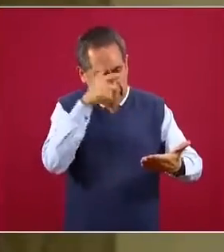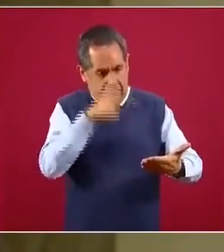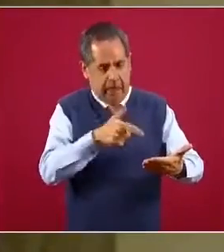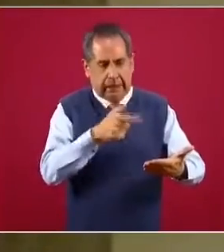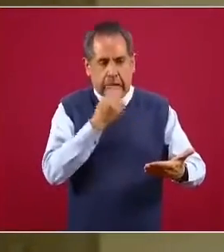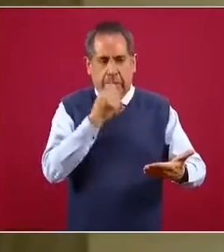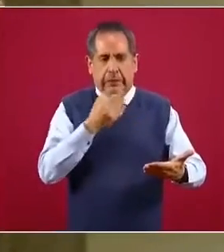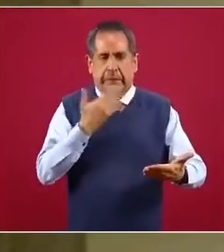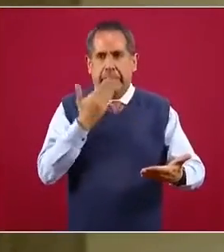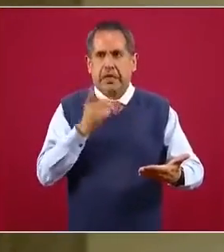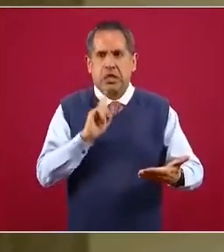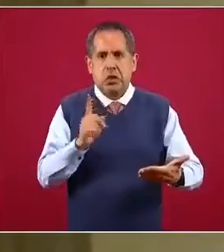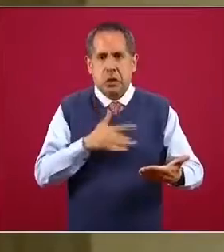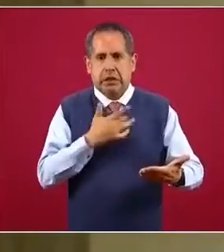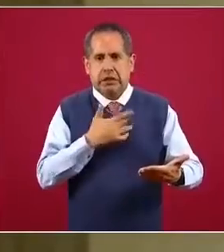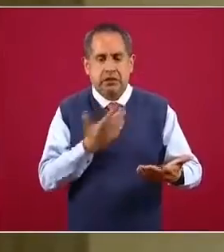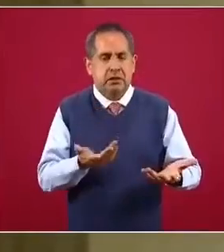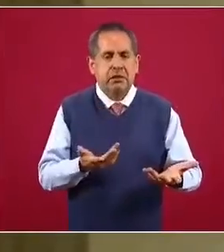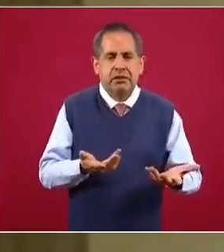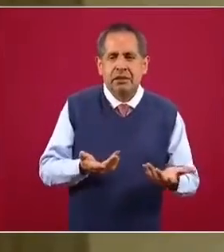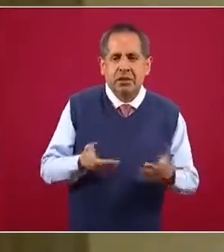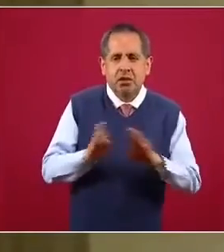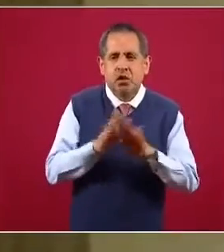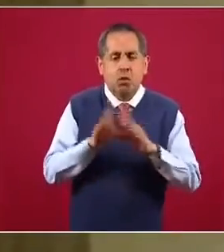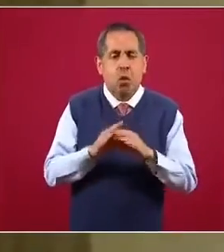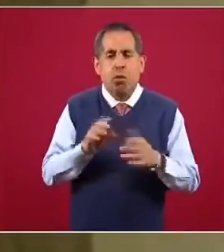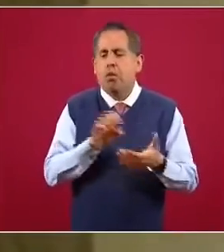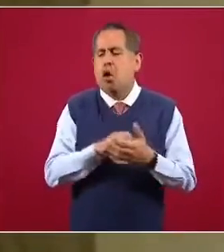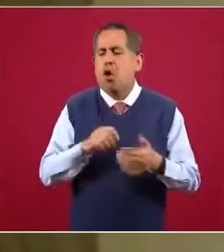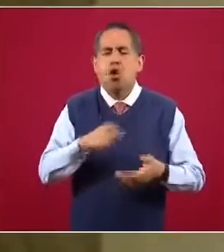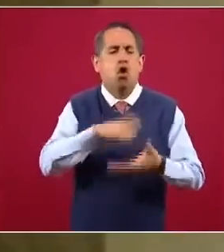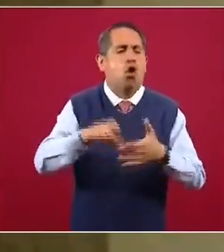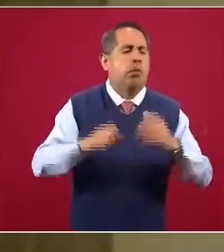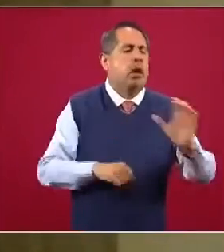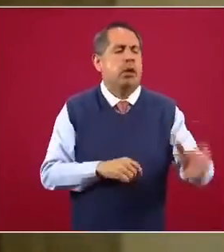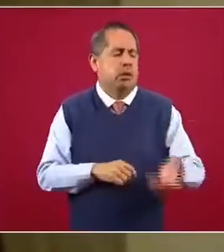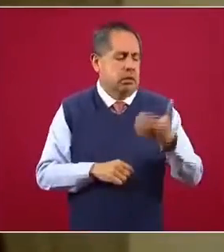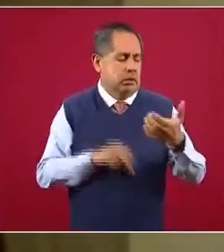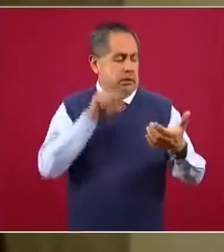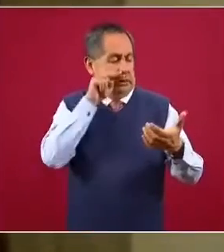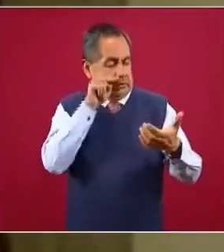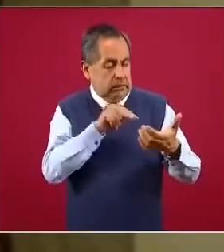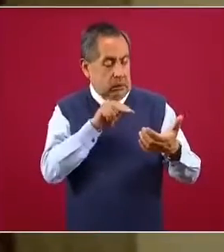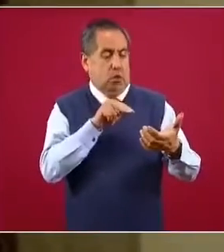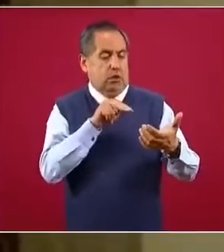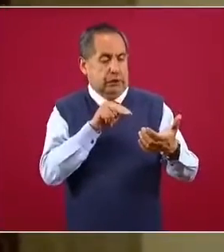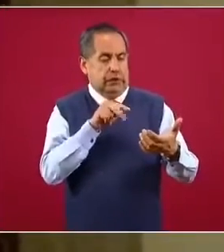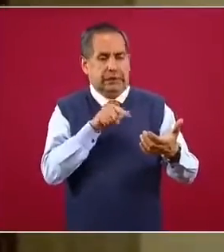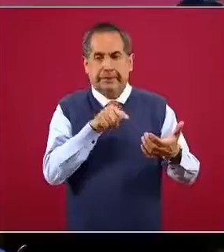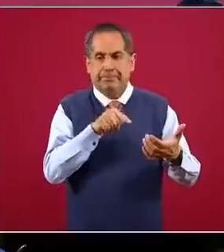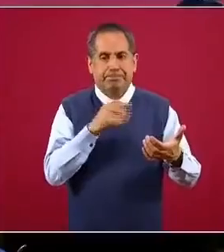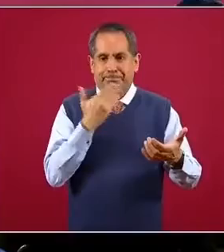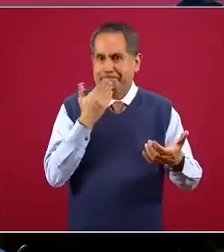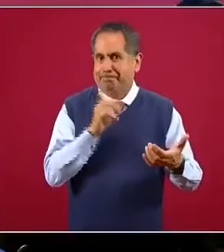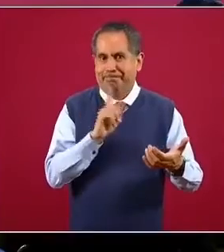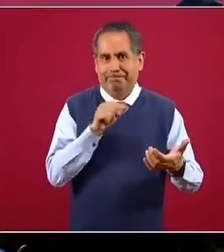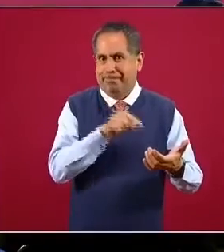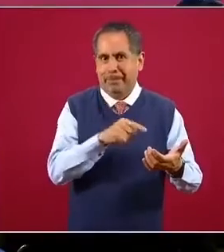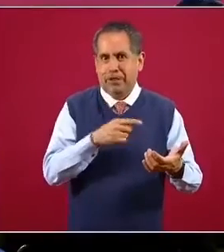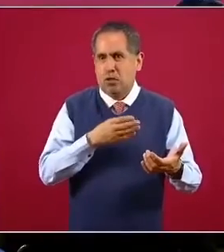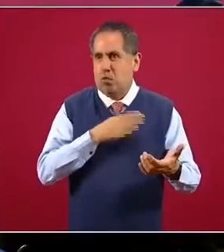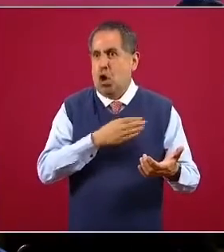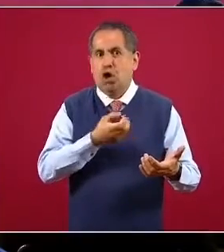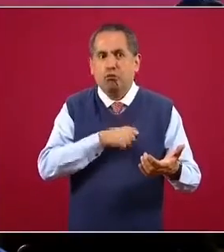realmente en menos de segundos el consumidor pueda advertir que